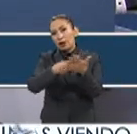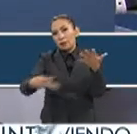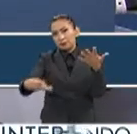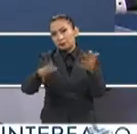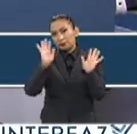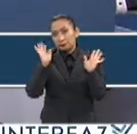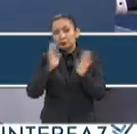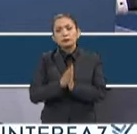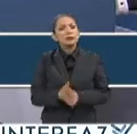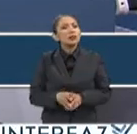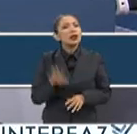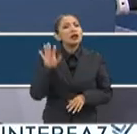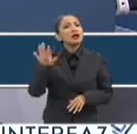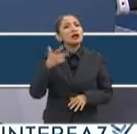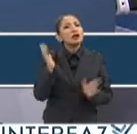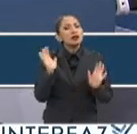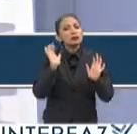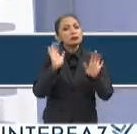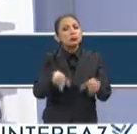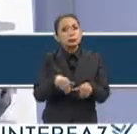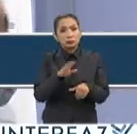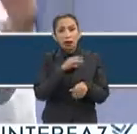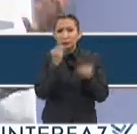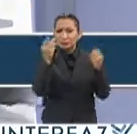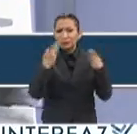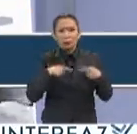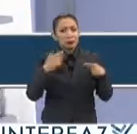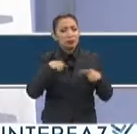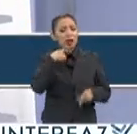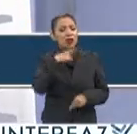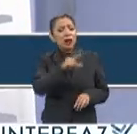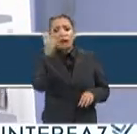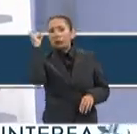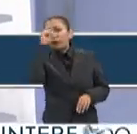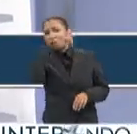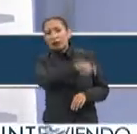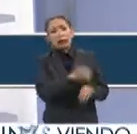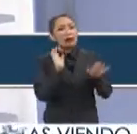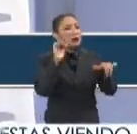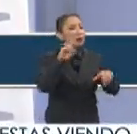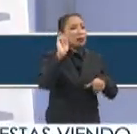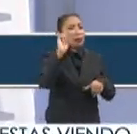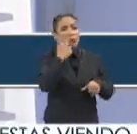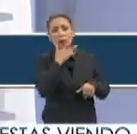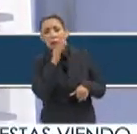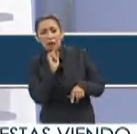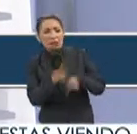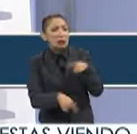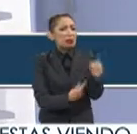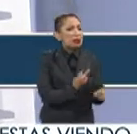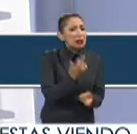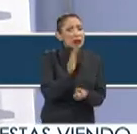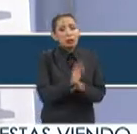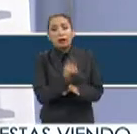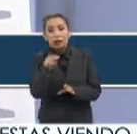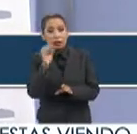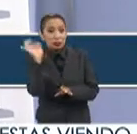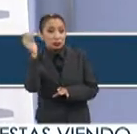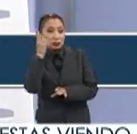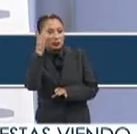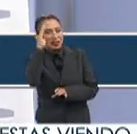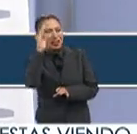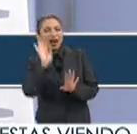¿Sí? ¿Y qué tal ingresar? Porque mucha gente se queja de que es muy difícil entrar a la UNAM y pueden pensar que esta